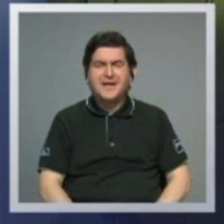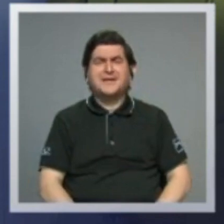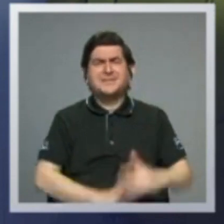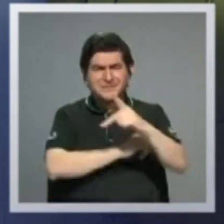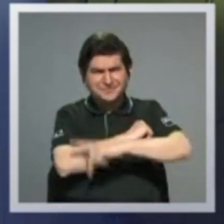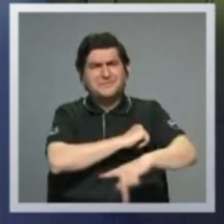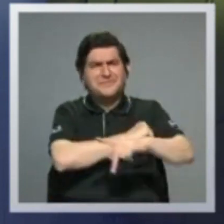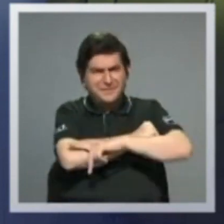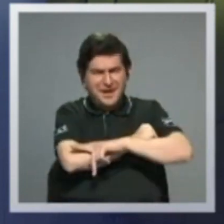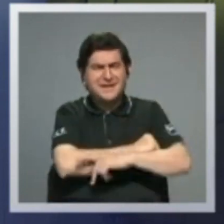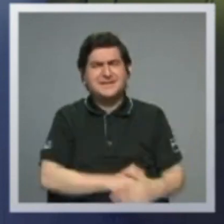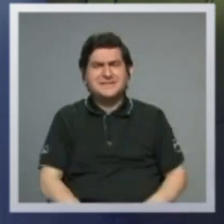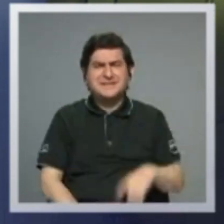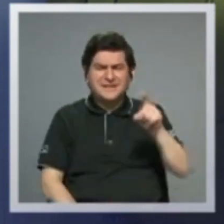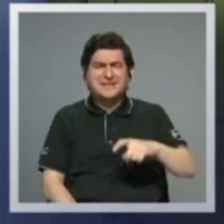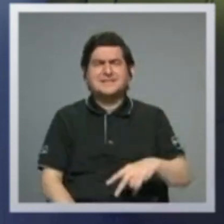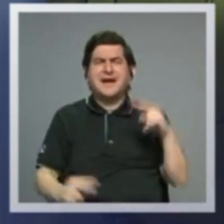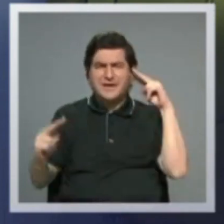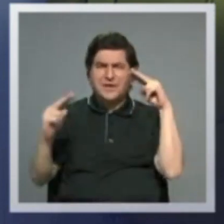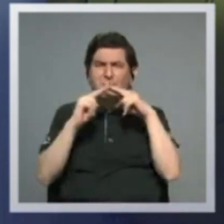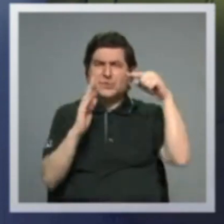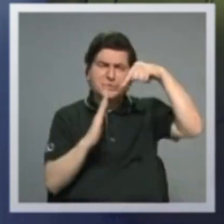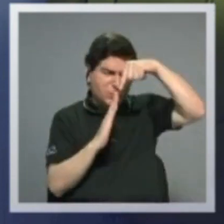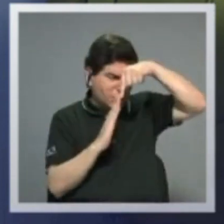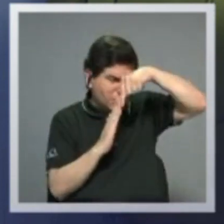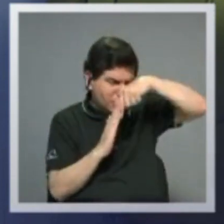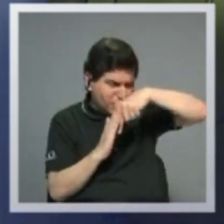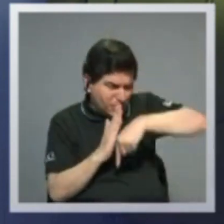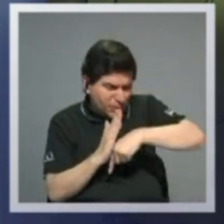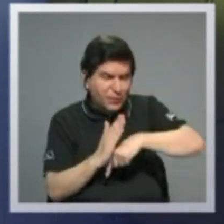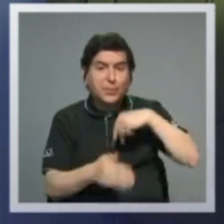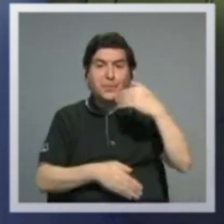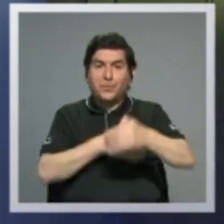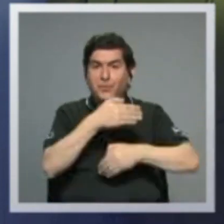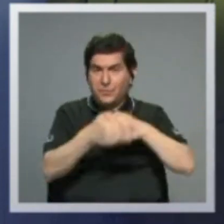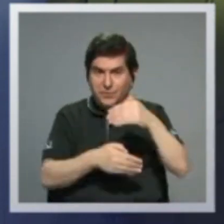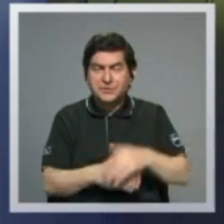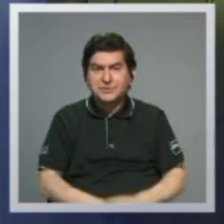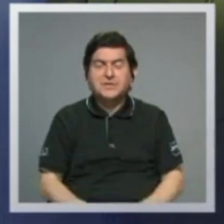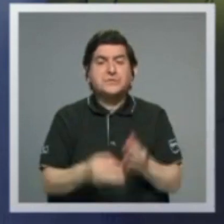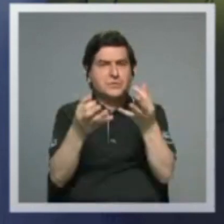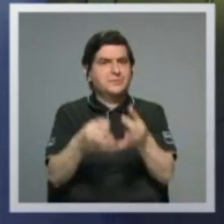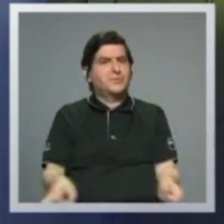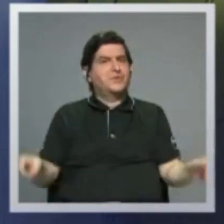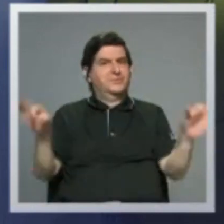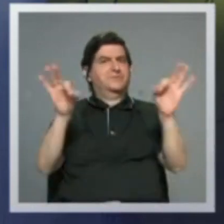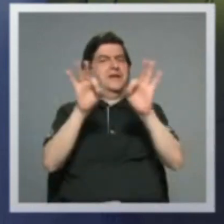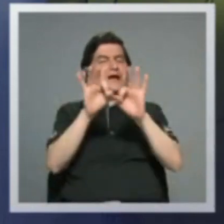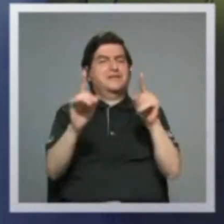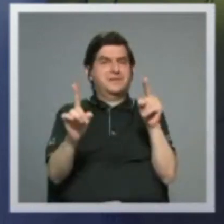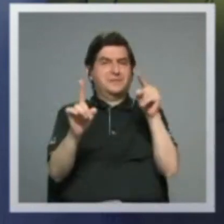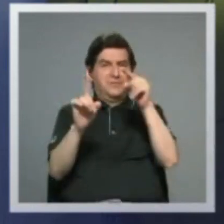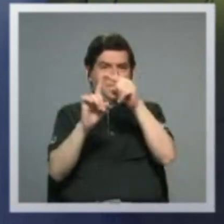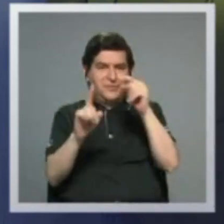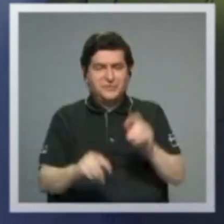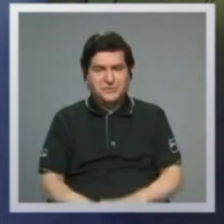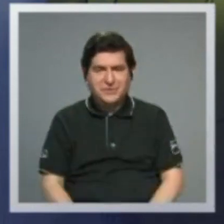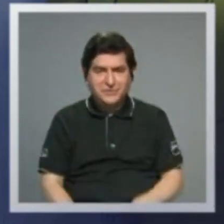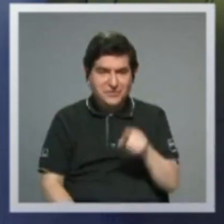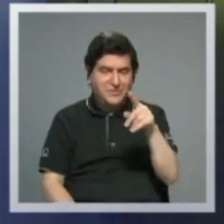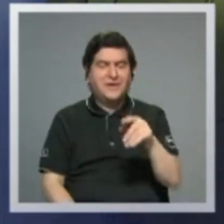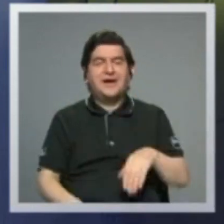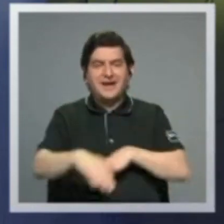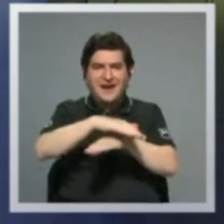que necesitamos conocernos más. Ha sido un propósito fundamental de tener a esta sede